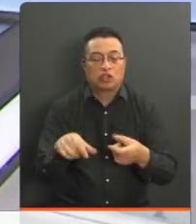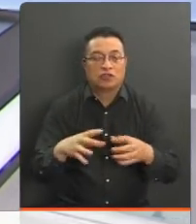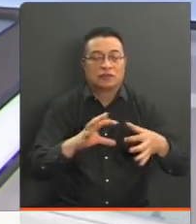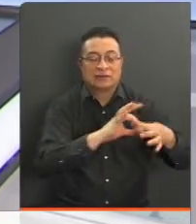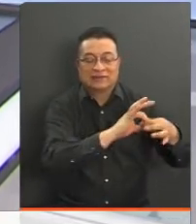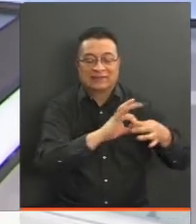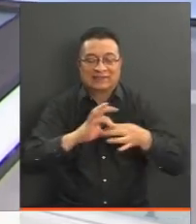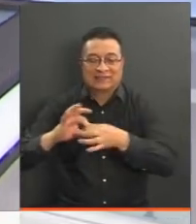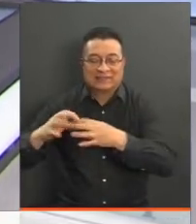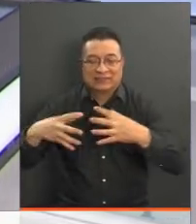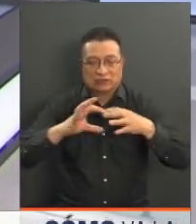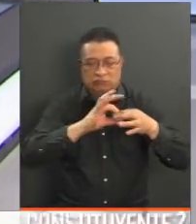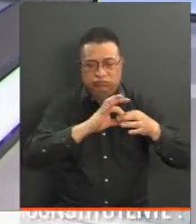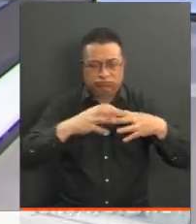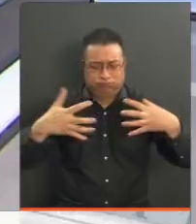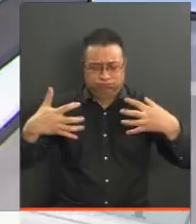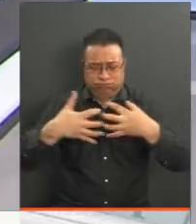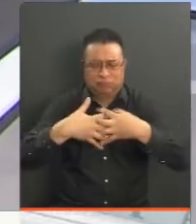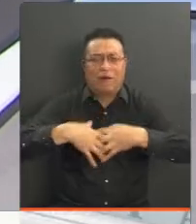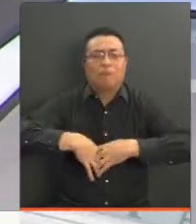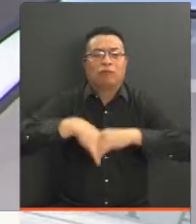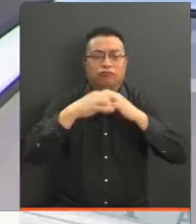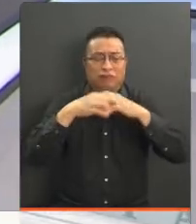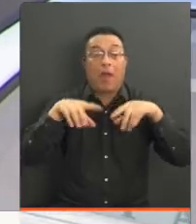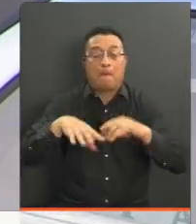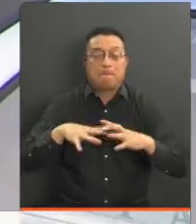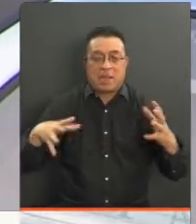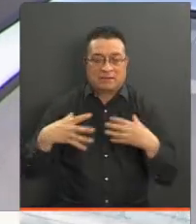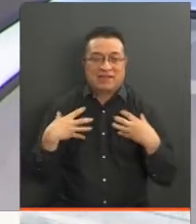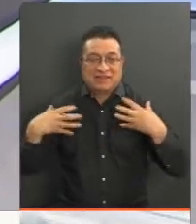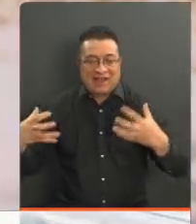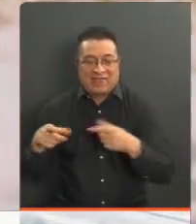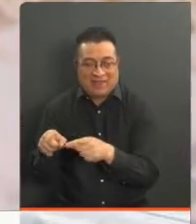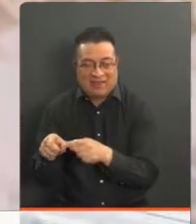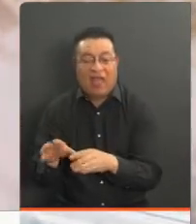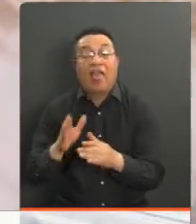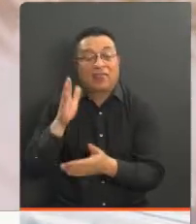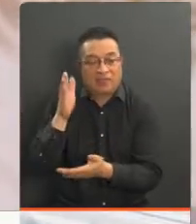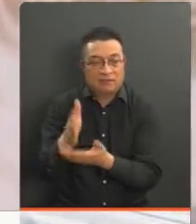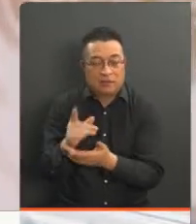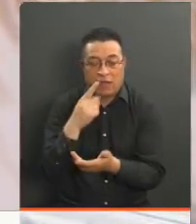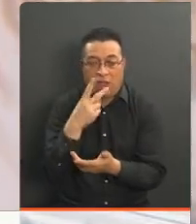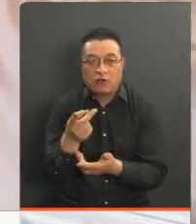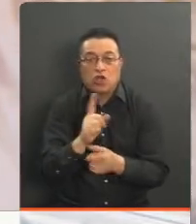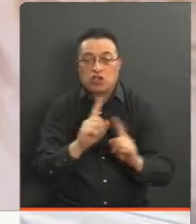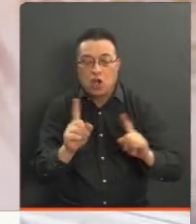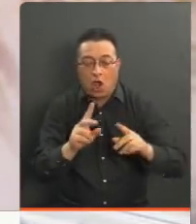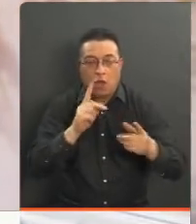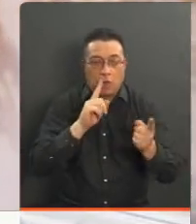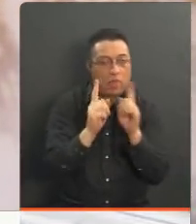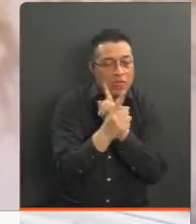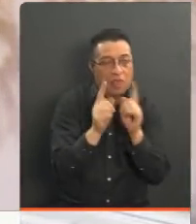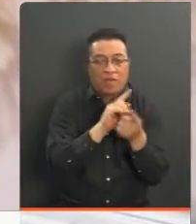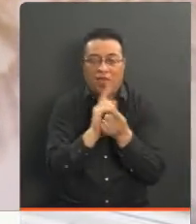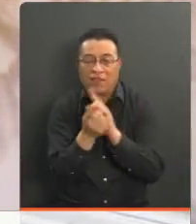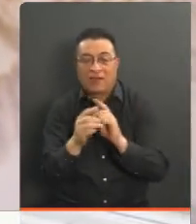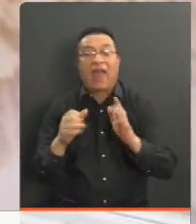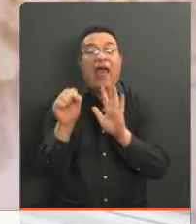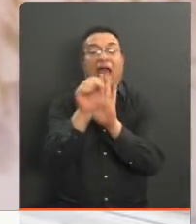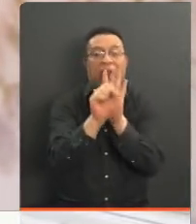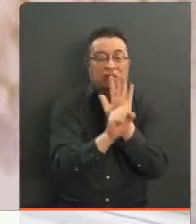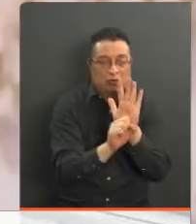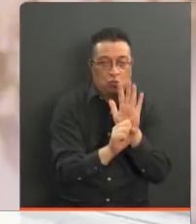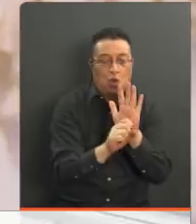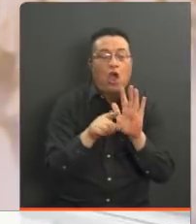dicho, la Comisión, que es una de las más amplias, además, va a tener que ver que no existan contradicciones entre artículos. Hay varias